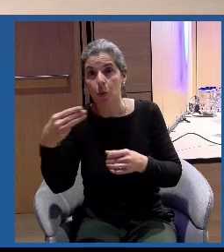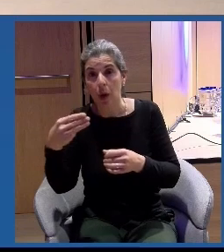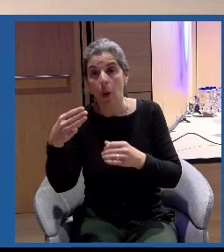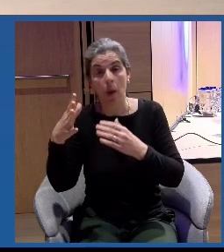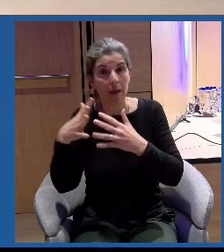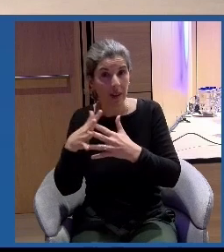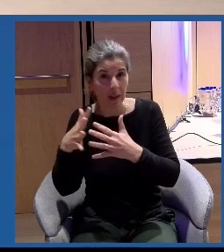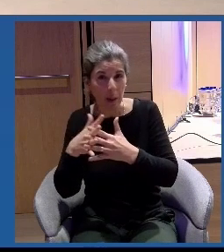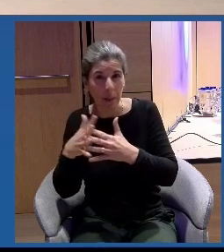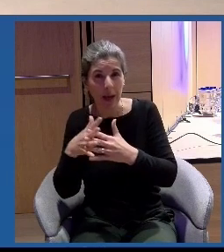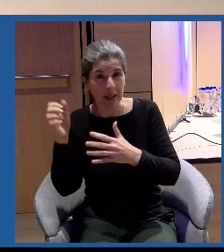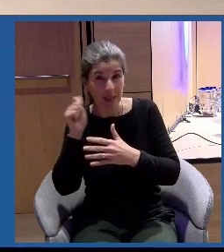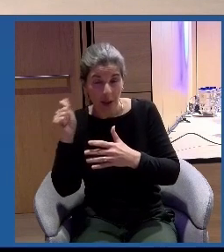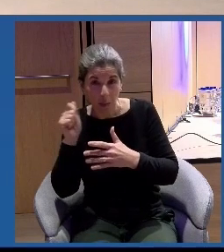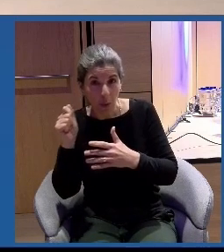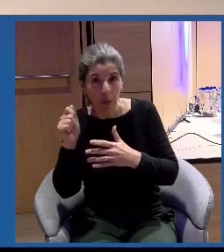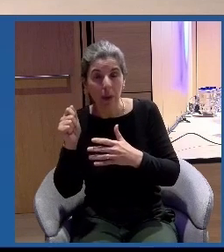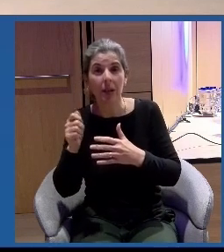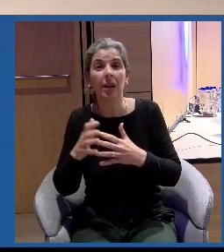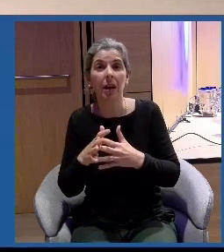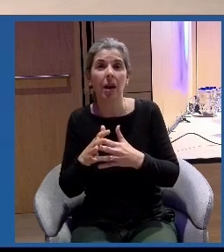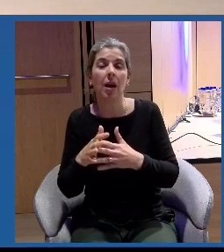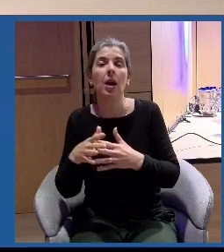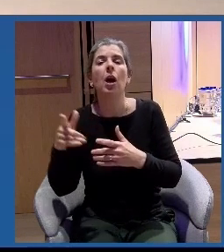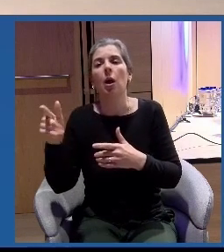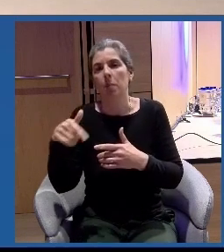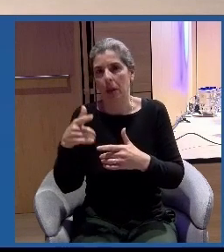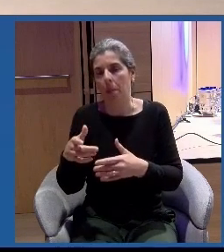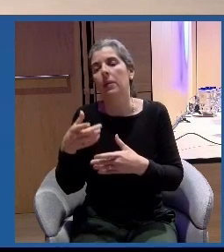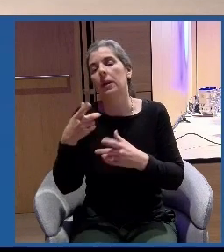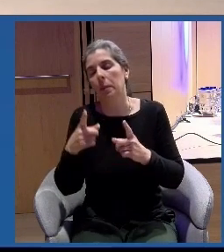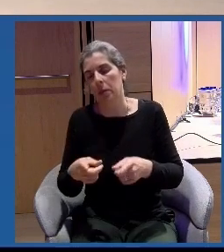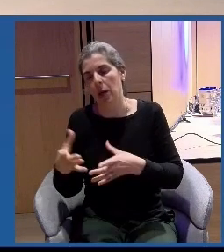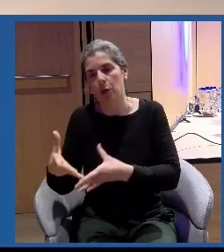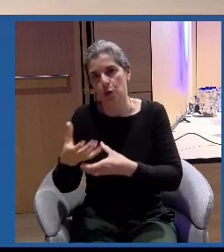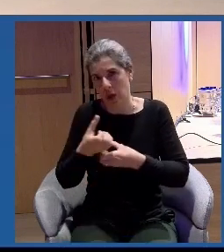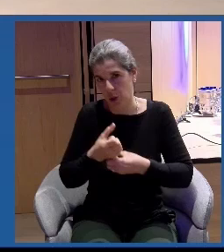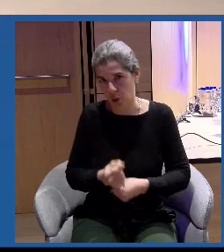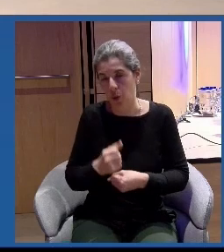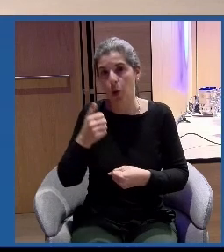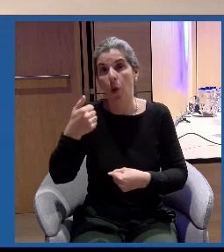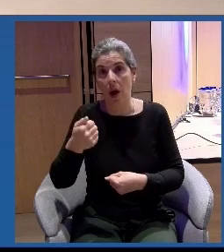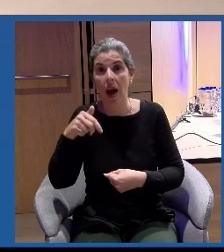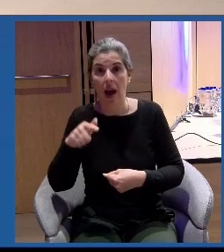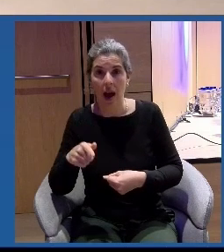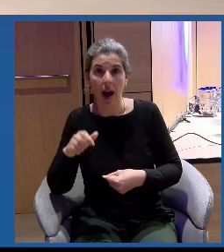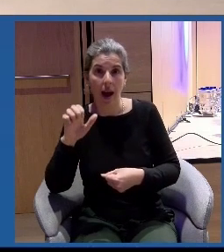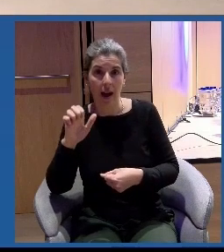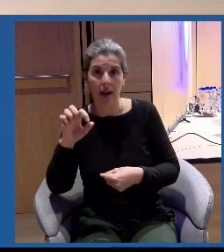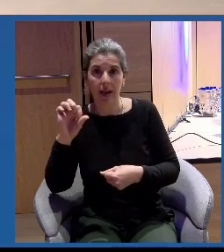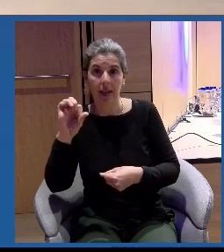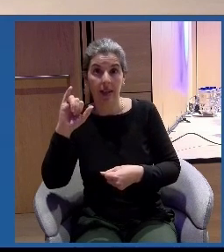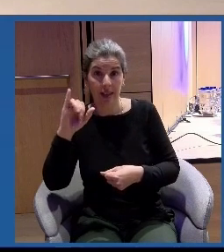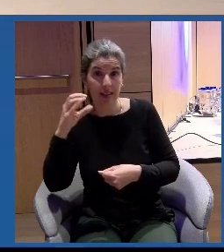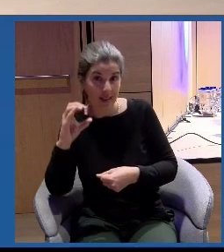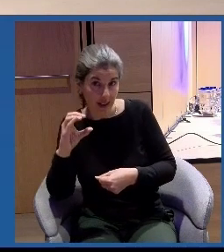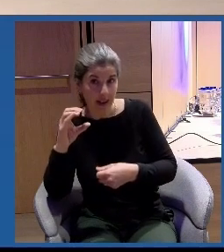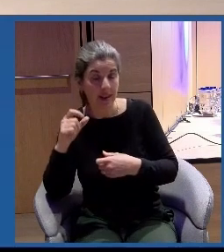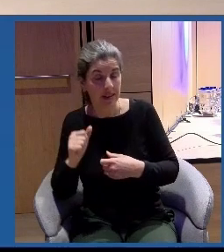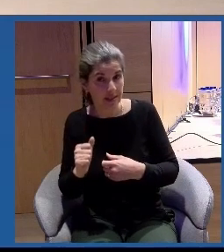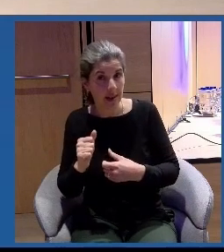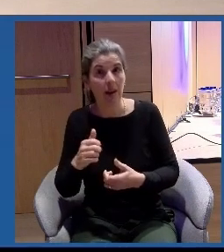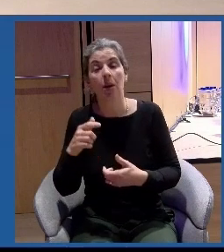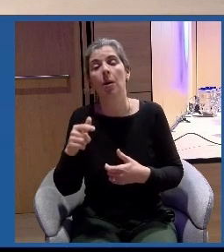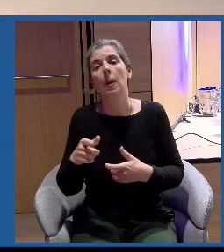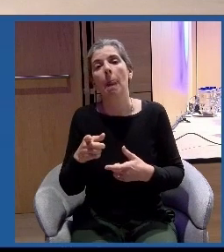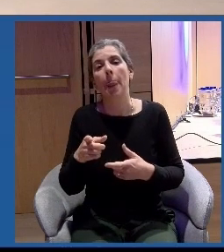llamamos Transparencia Pública, esto es también con el apoyo de la GESIC, por eso digo que hoy me toca estar acá, pero hay muchos otros equipos, digamos, trabajando en